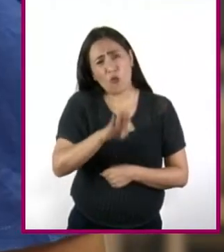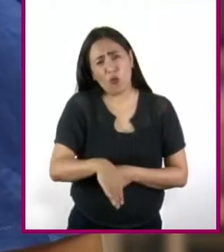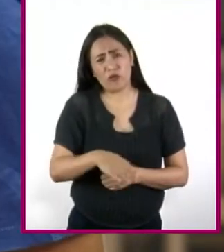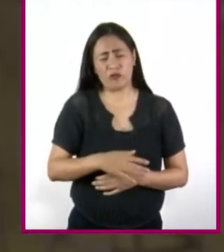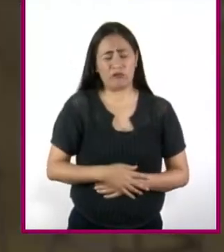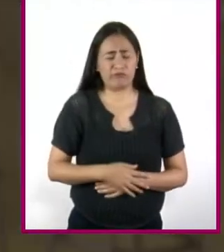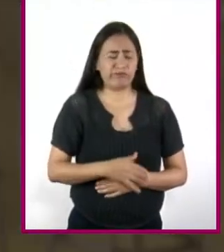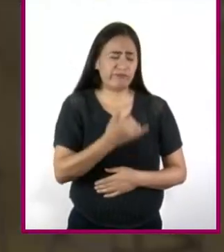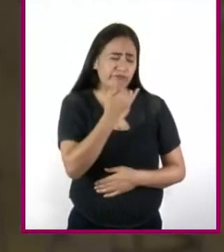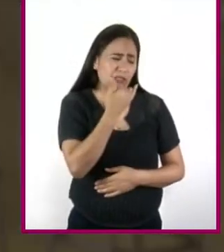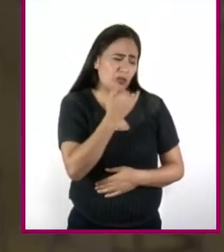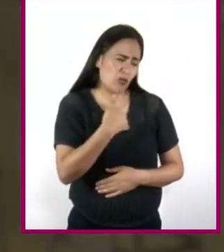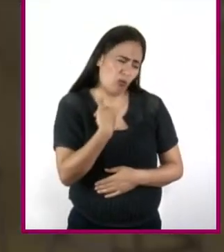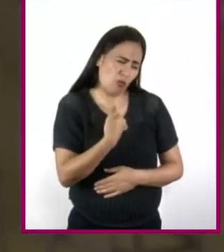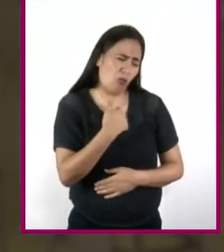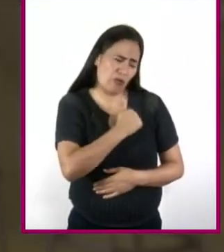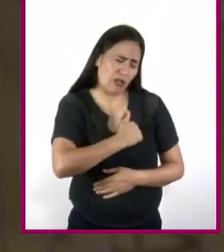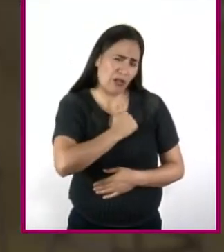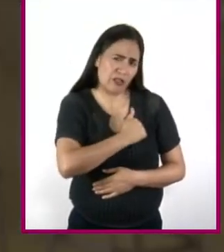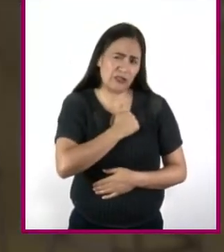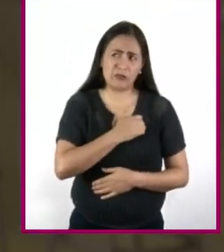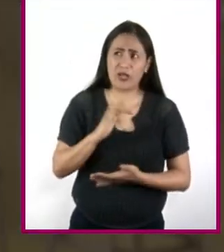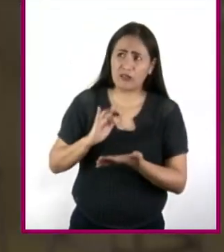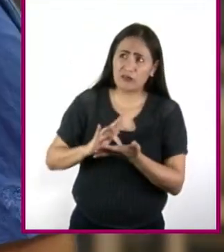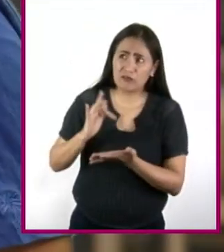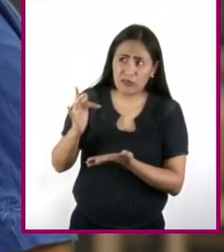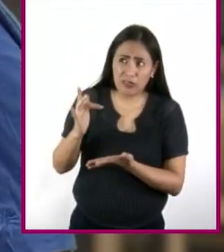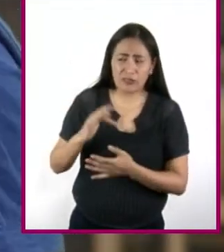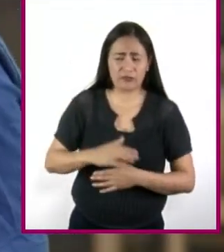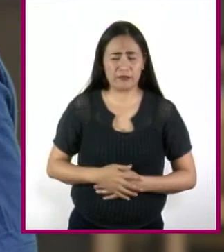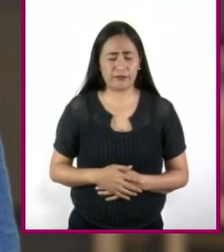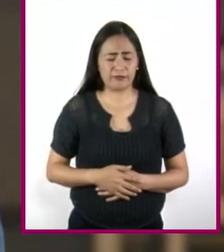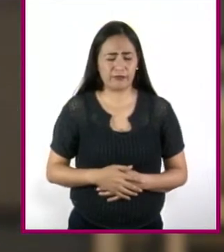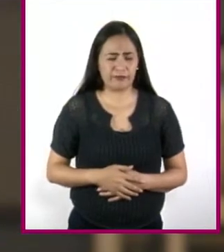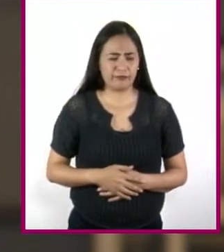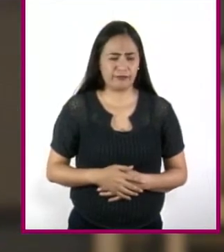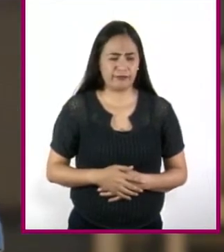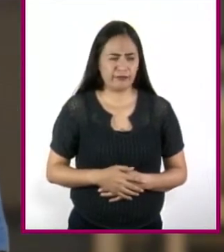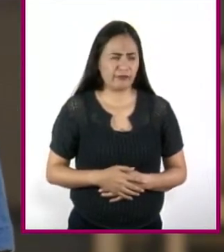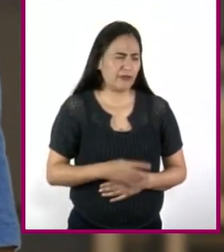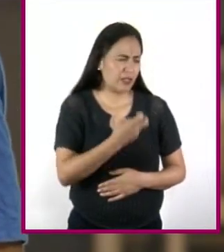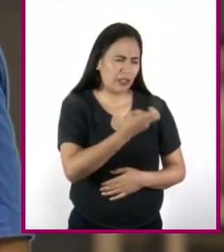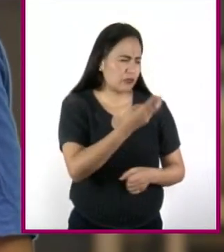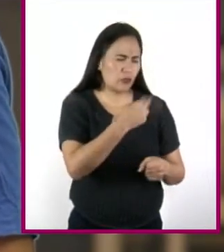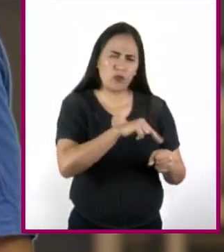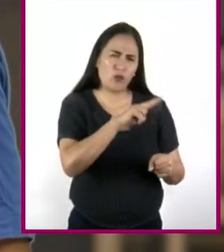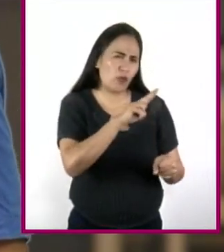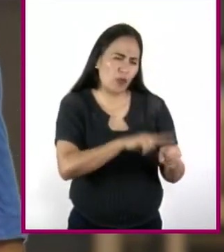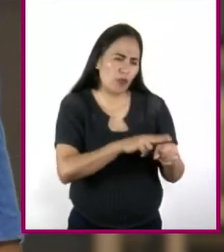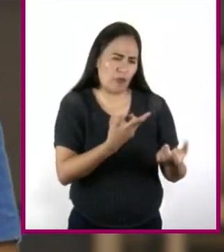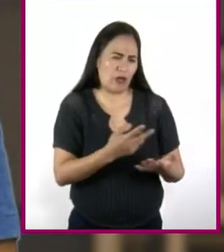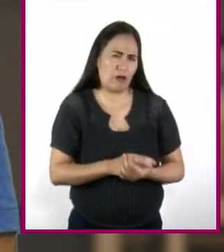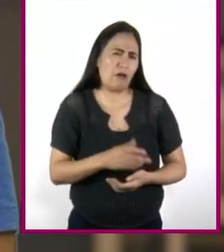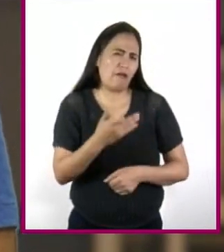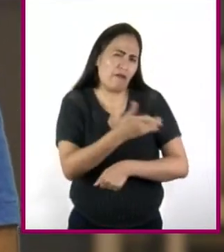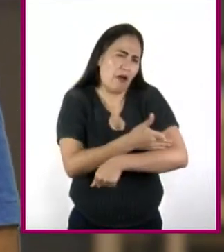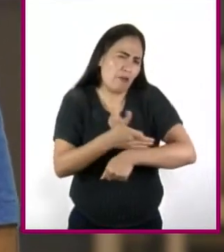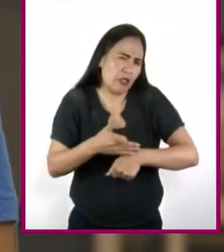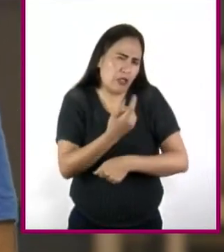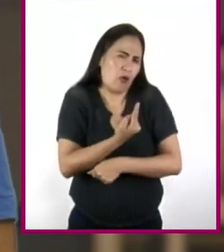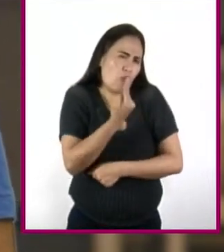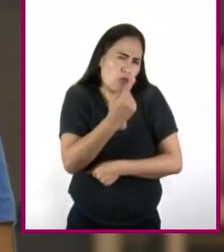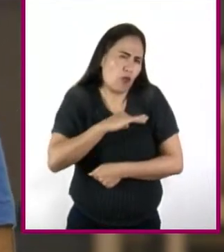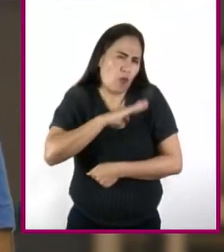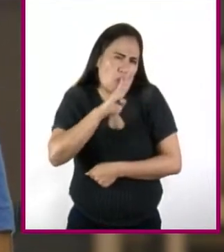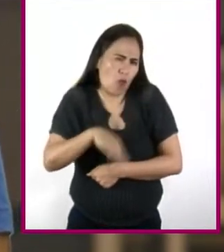mucho, joven. Muchas gracias, don George. Mire, es normal que cuando alguien cercano muere, mucha